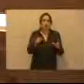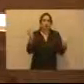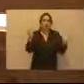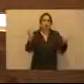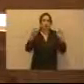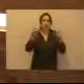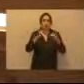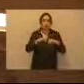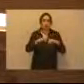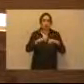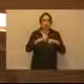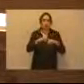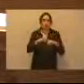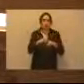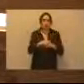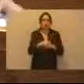está chovendo.